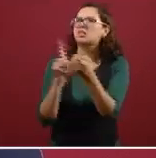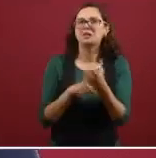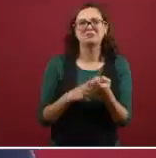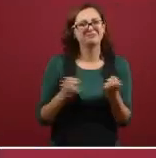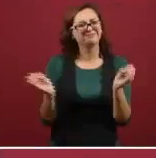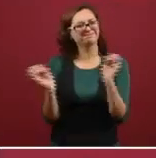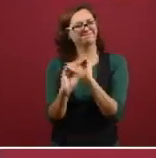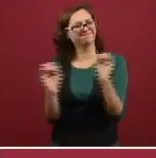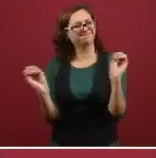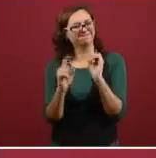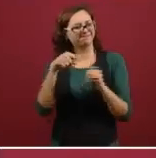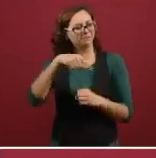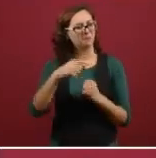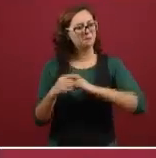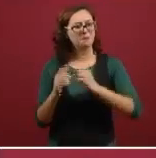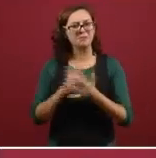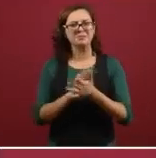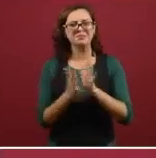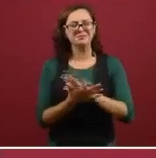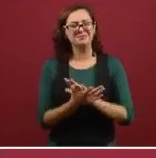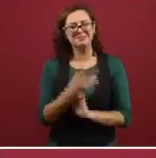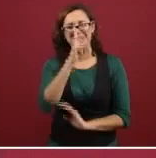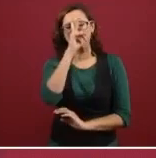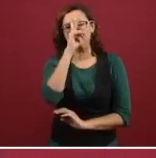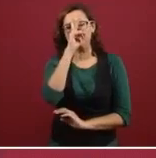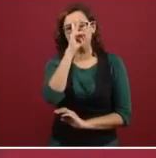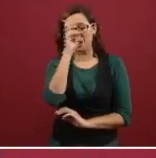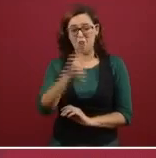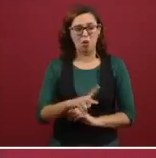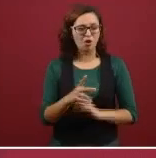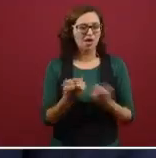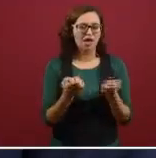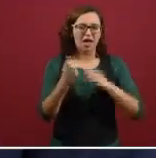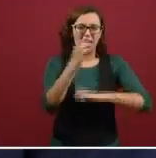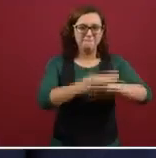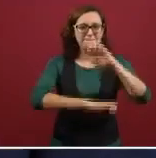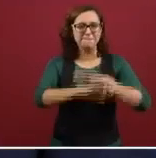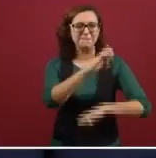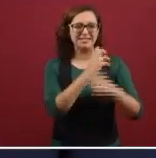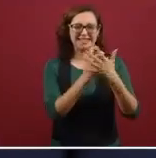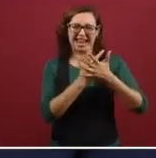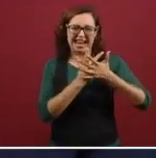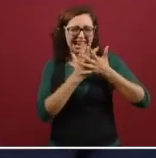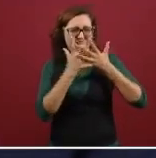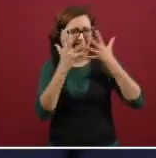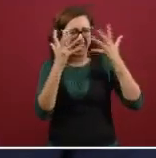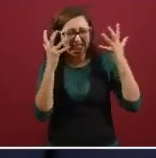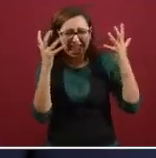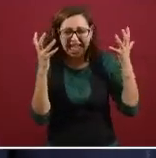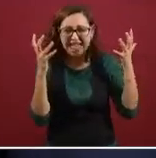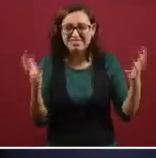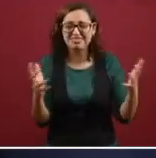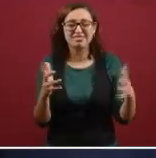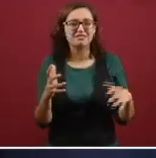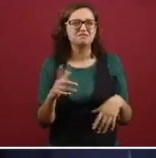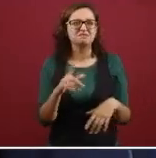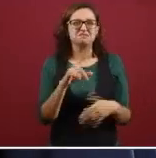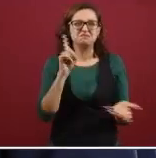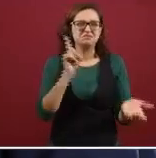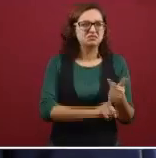empresas grandes, grandes, grandes, metidas en todo el